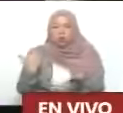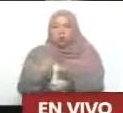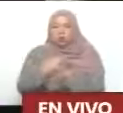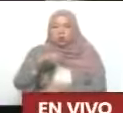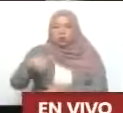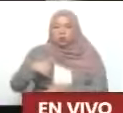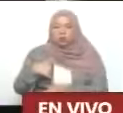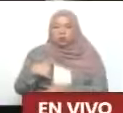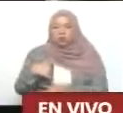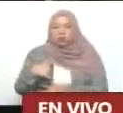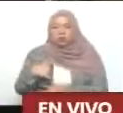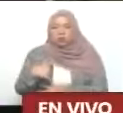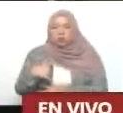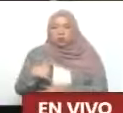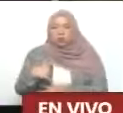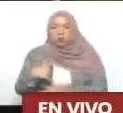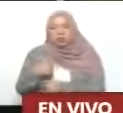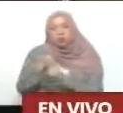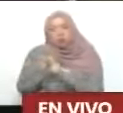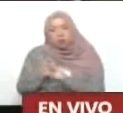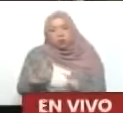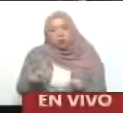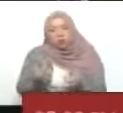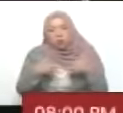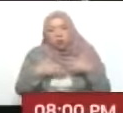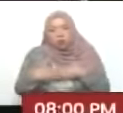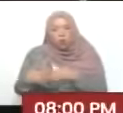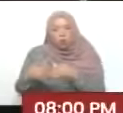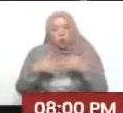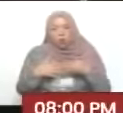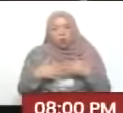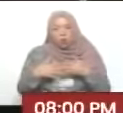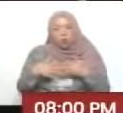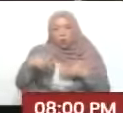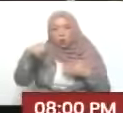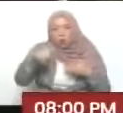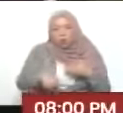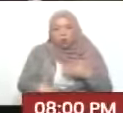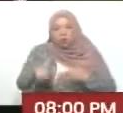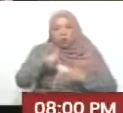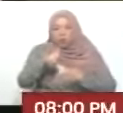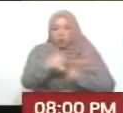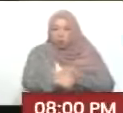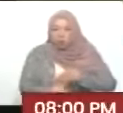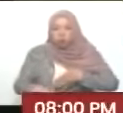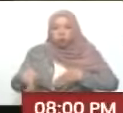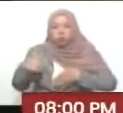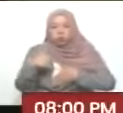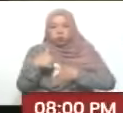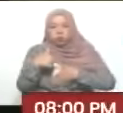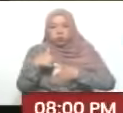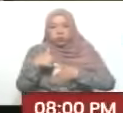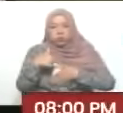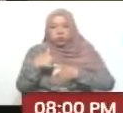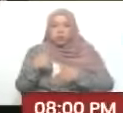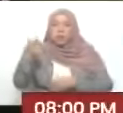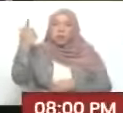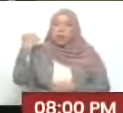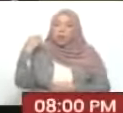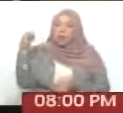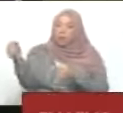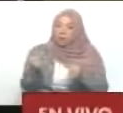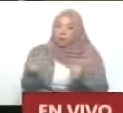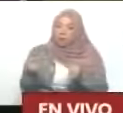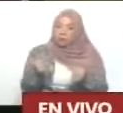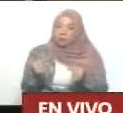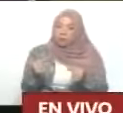en ese territorio su influencia. Estados Unidos tiene un agujero aquí. Y por eso creo, lo hablábamos ayer, han elegido